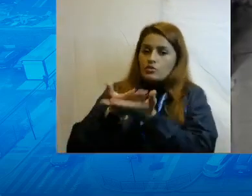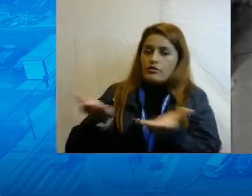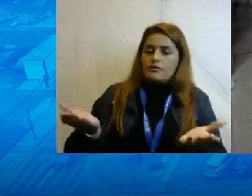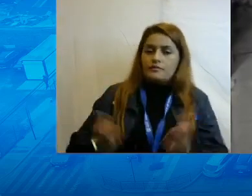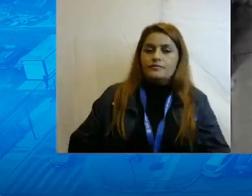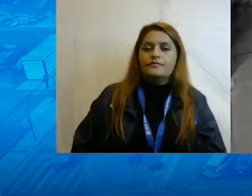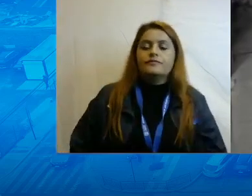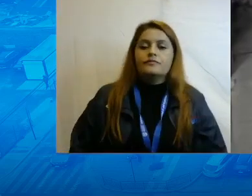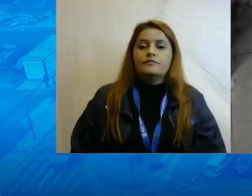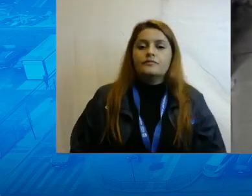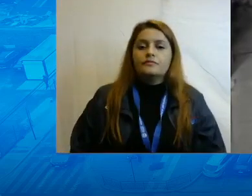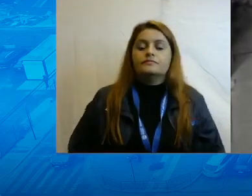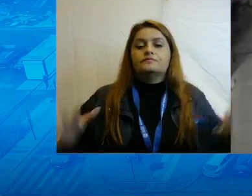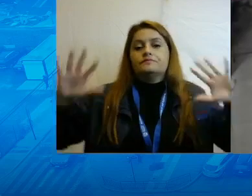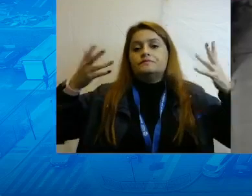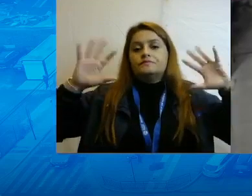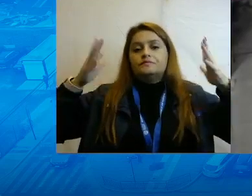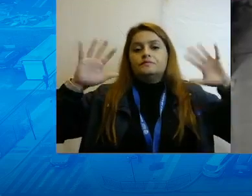trabajo.